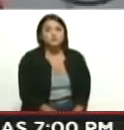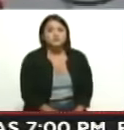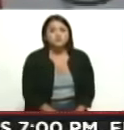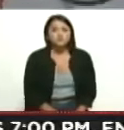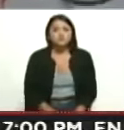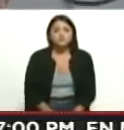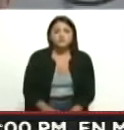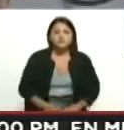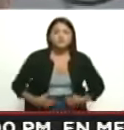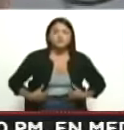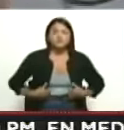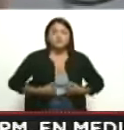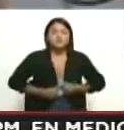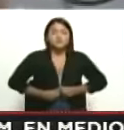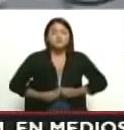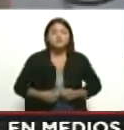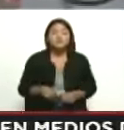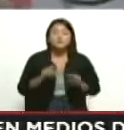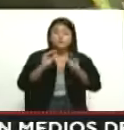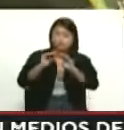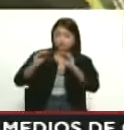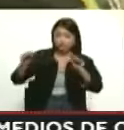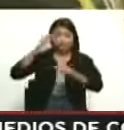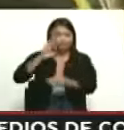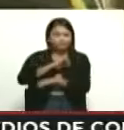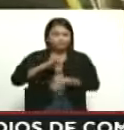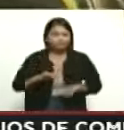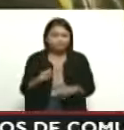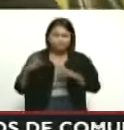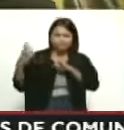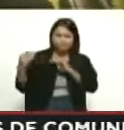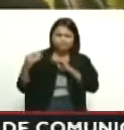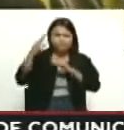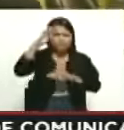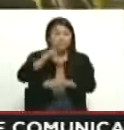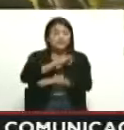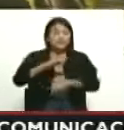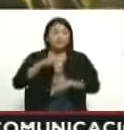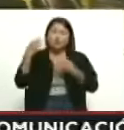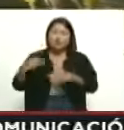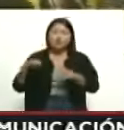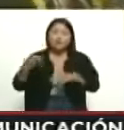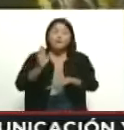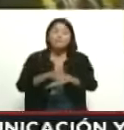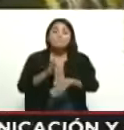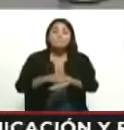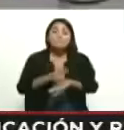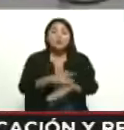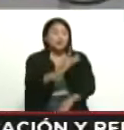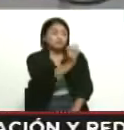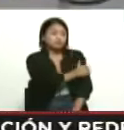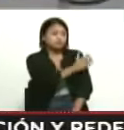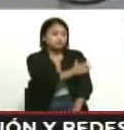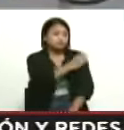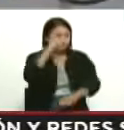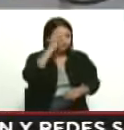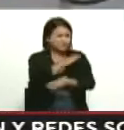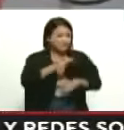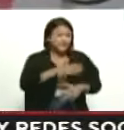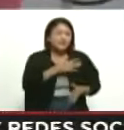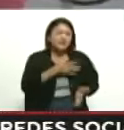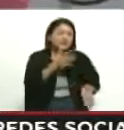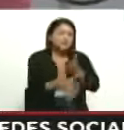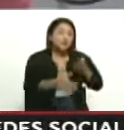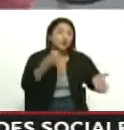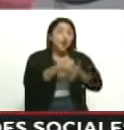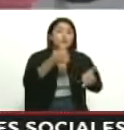Se está hablando con militares y eso es normal. Sabemos que cuando la ultraderecha habla con militares está pensando en un golpe de